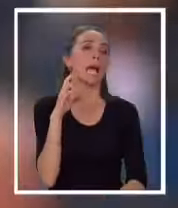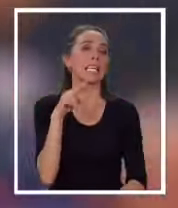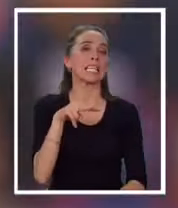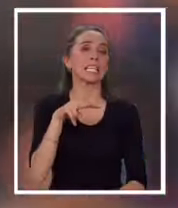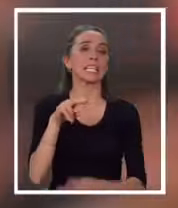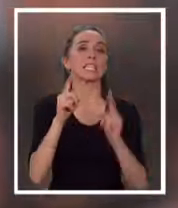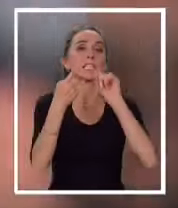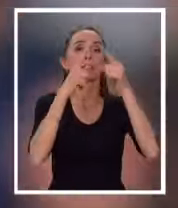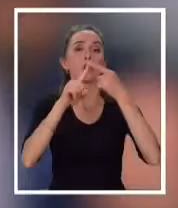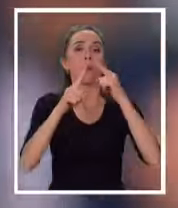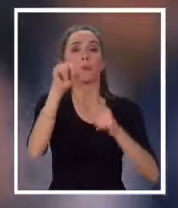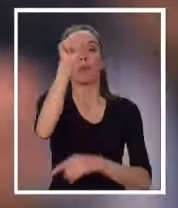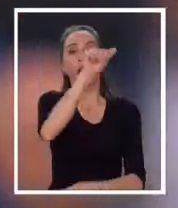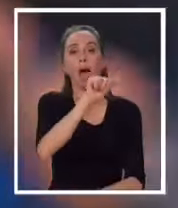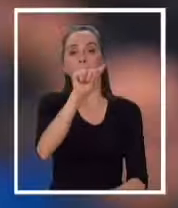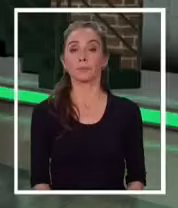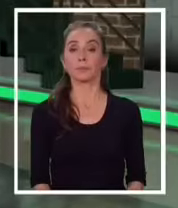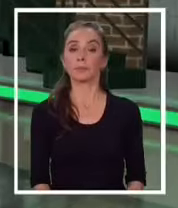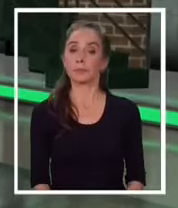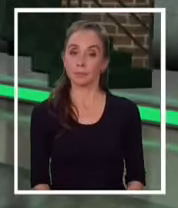Asia.